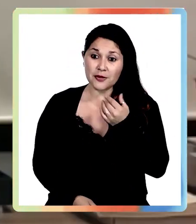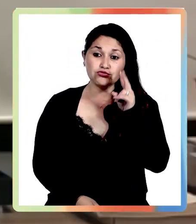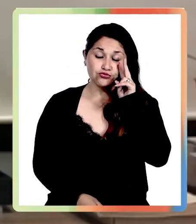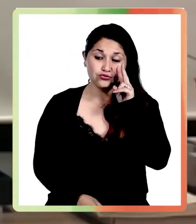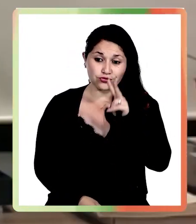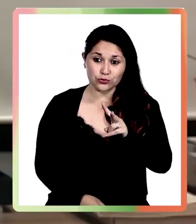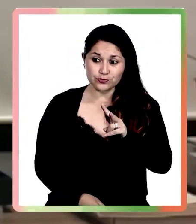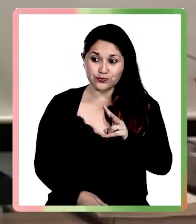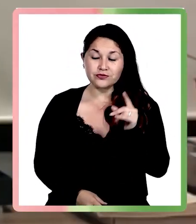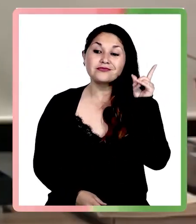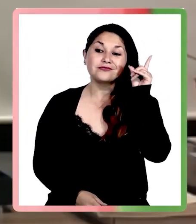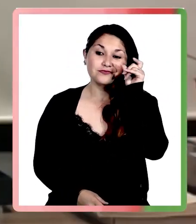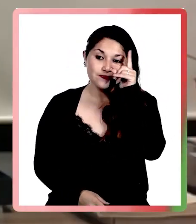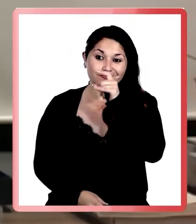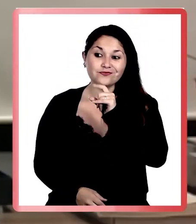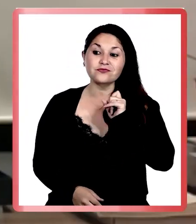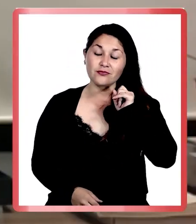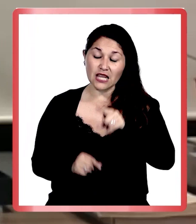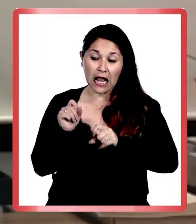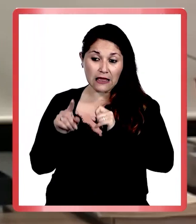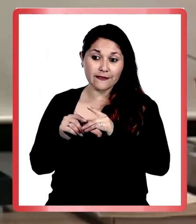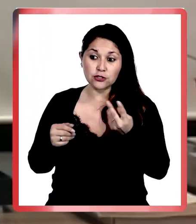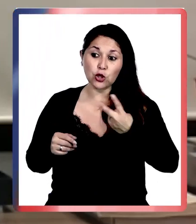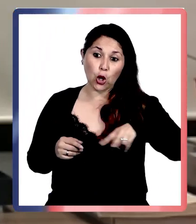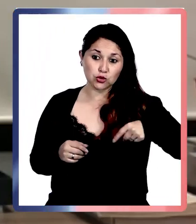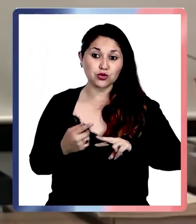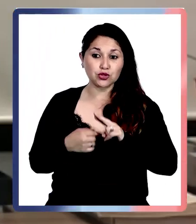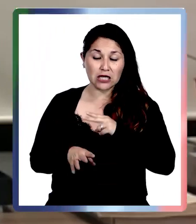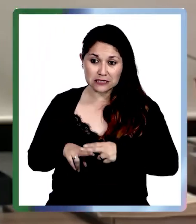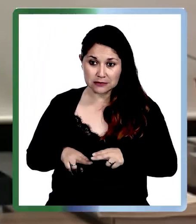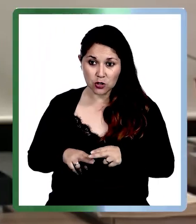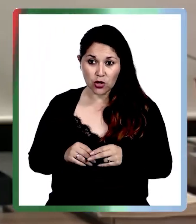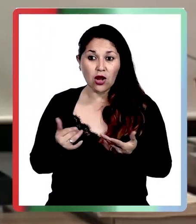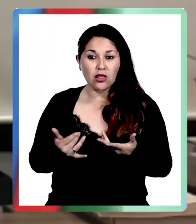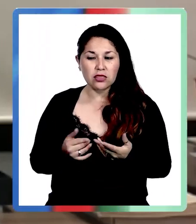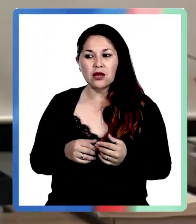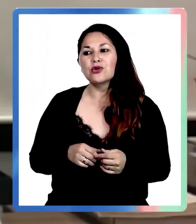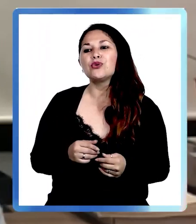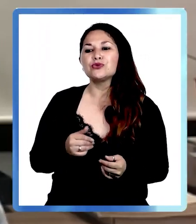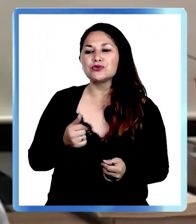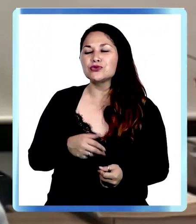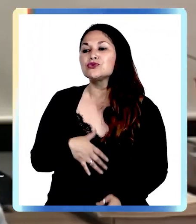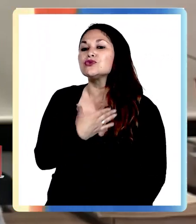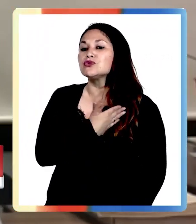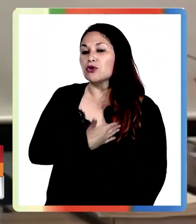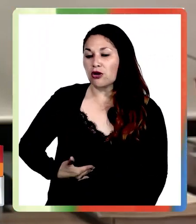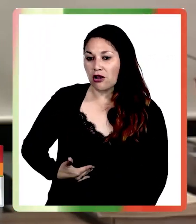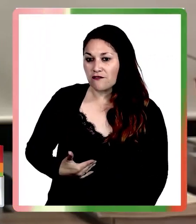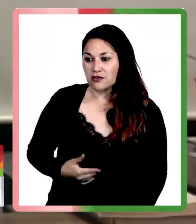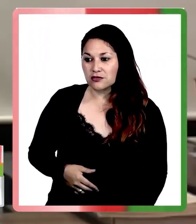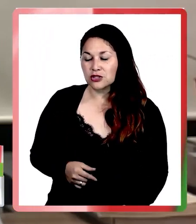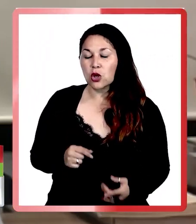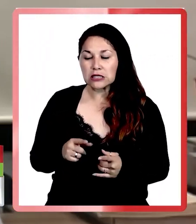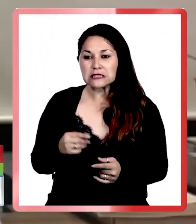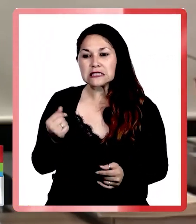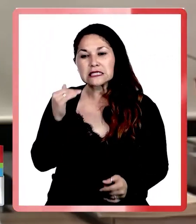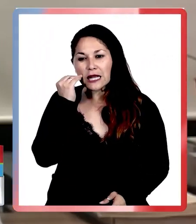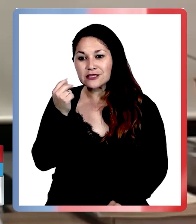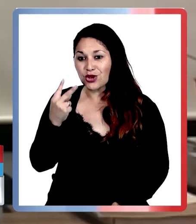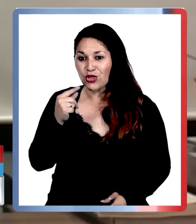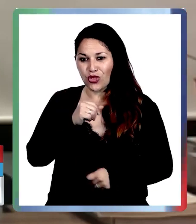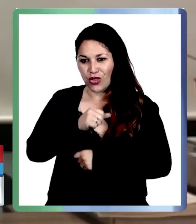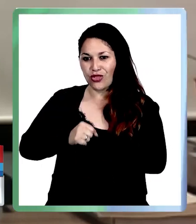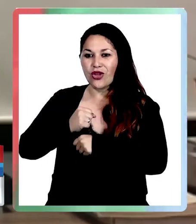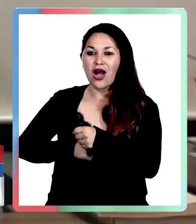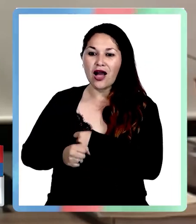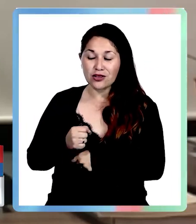visión crítica de lo que hicimos nosotros. Yo pertenecí a un gobierno, parte del Ejecutivo, durante casi